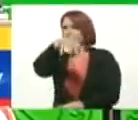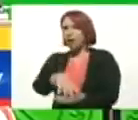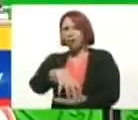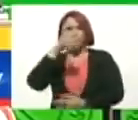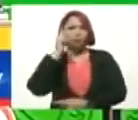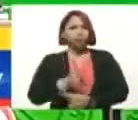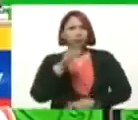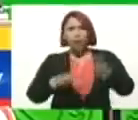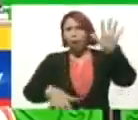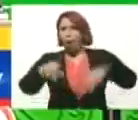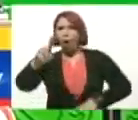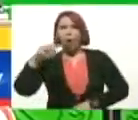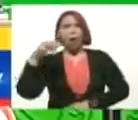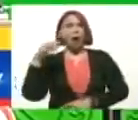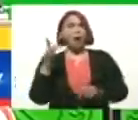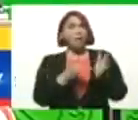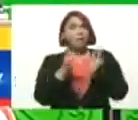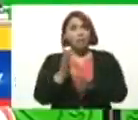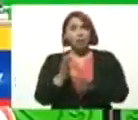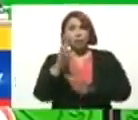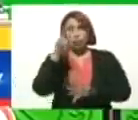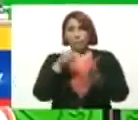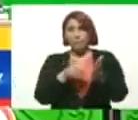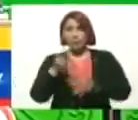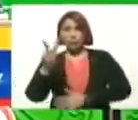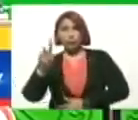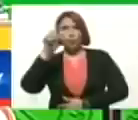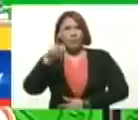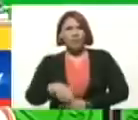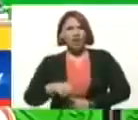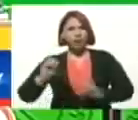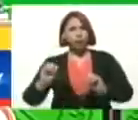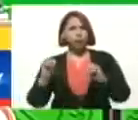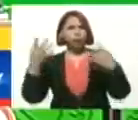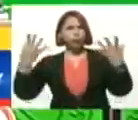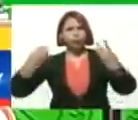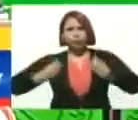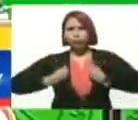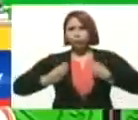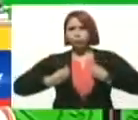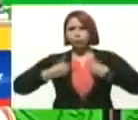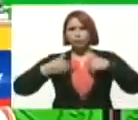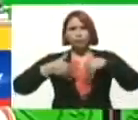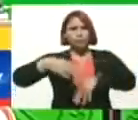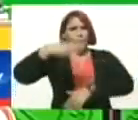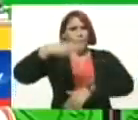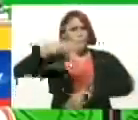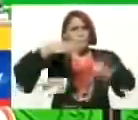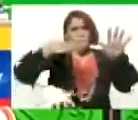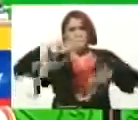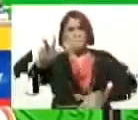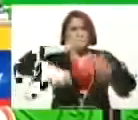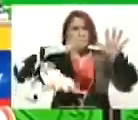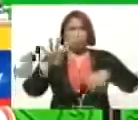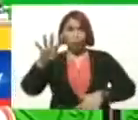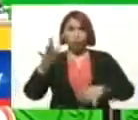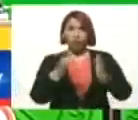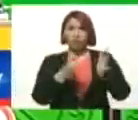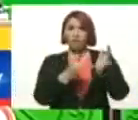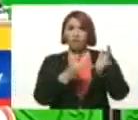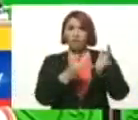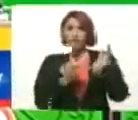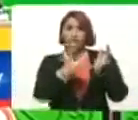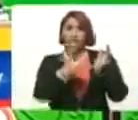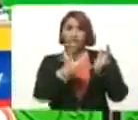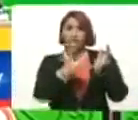del 11 de abril del 2002 y de la resurrección cívico-militar del 13 de abril del año